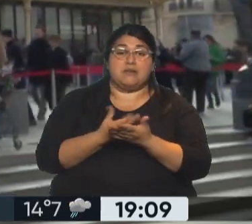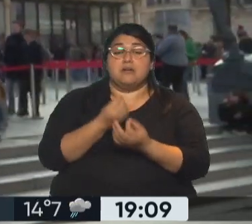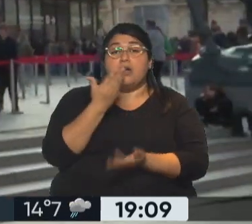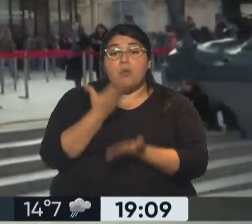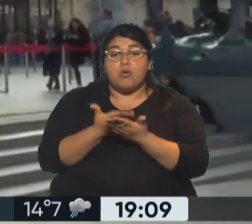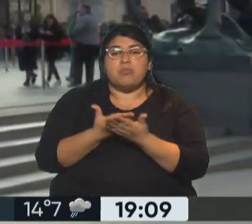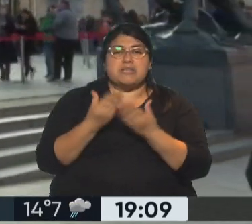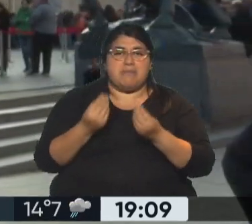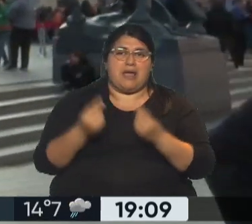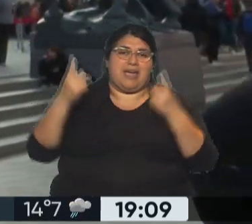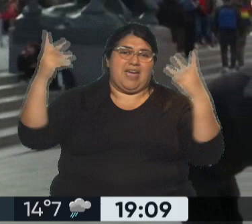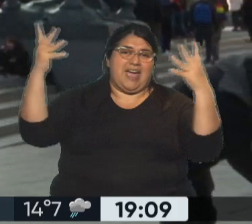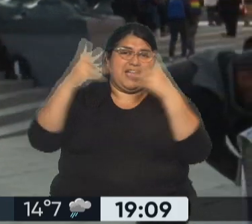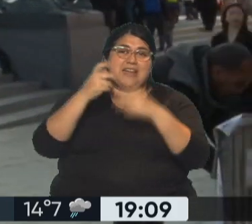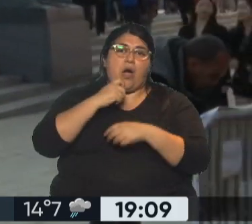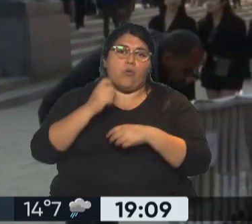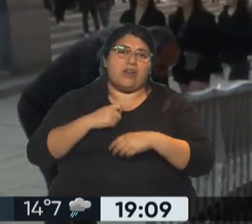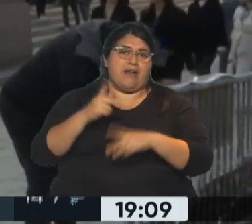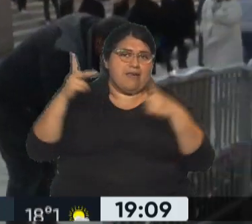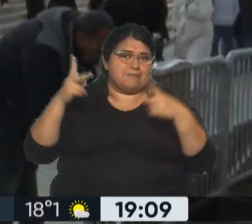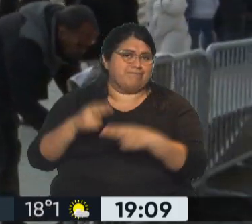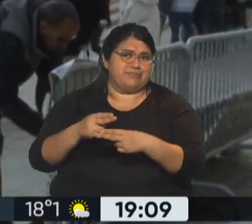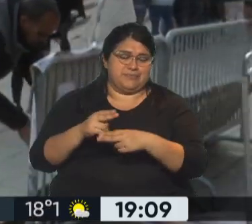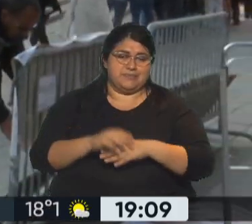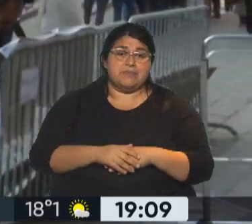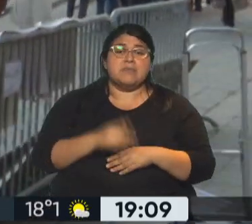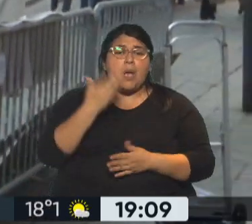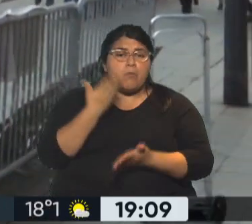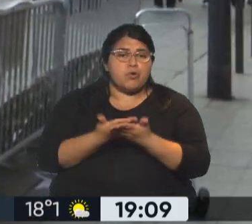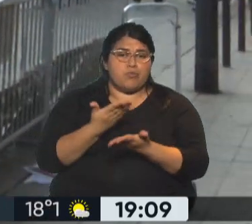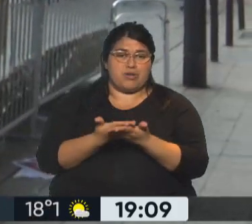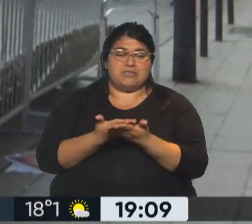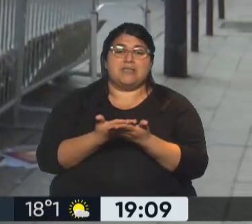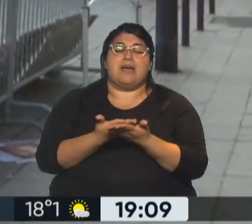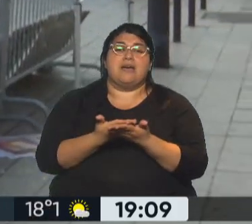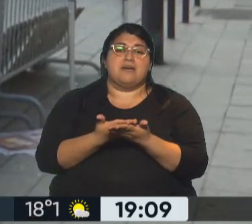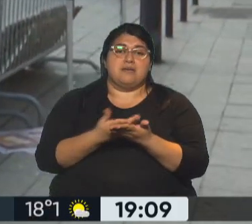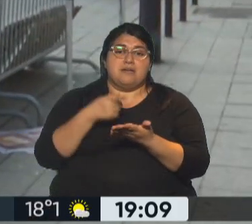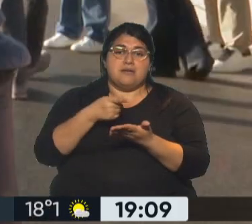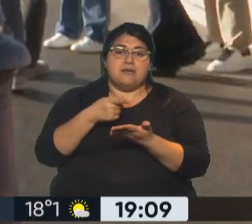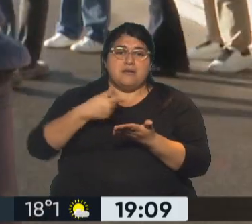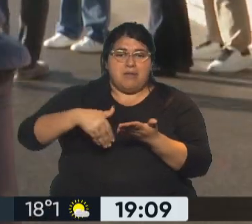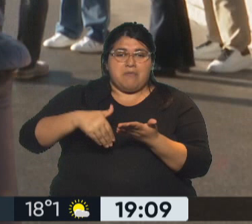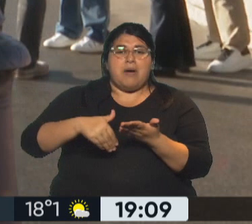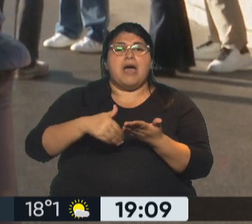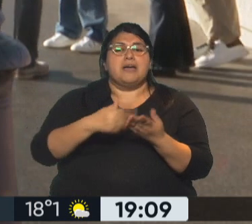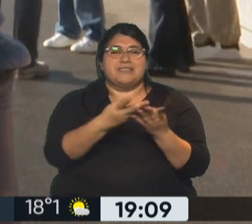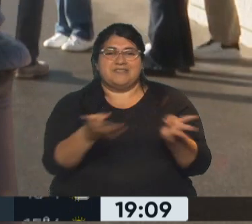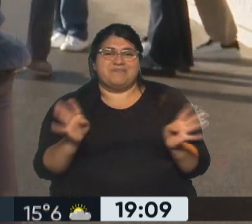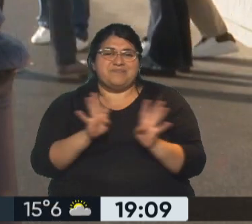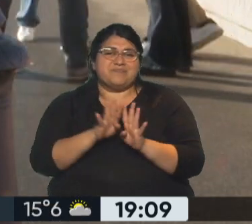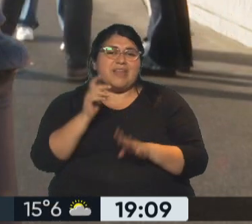la guerra en Ucrania. Esa propuesta seguramente será llevada a la cumbre de líderes